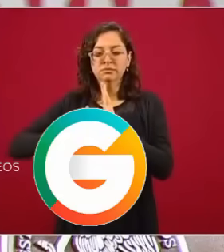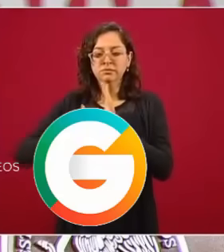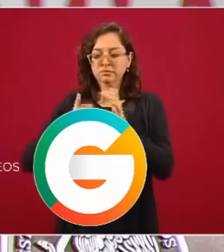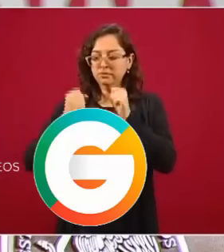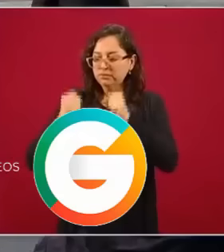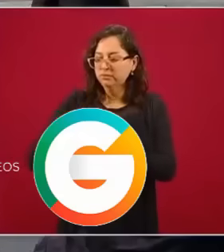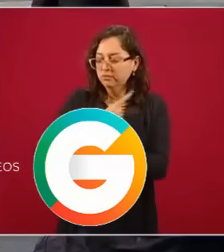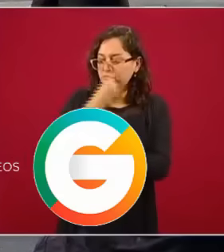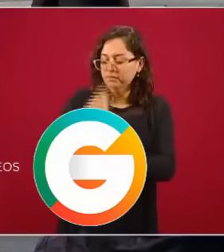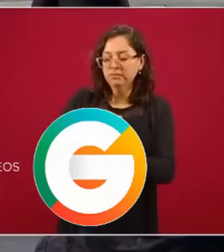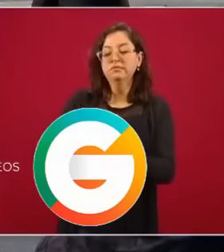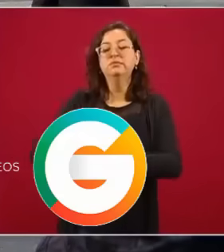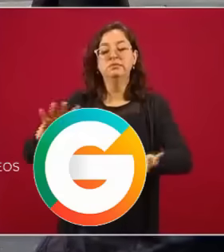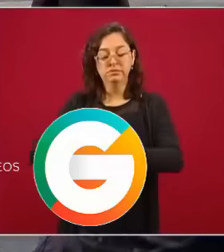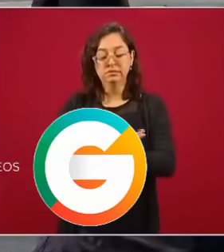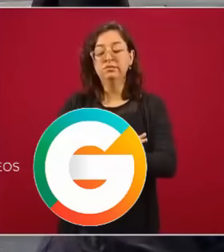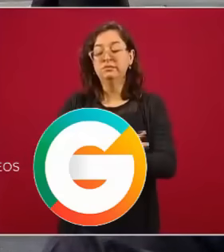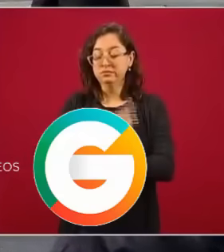seguridad,